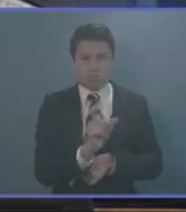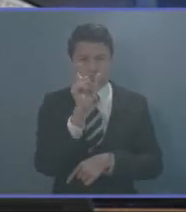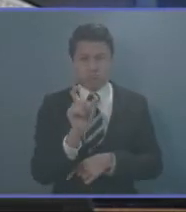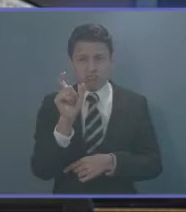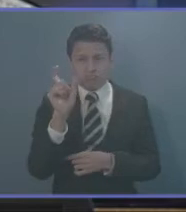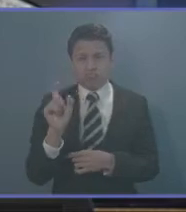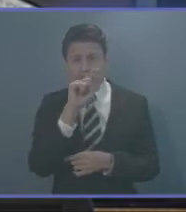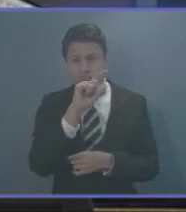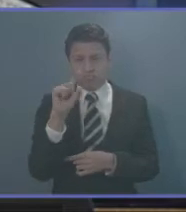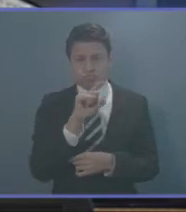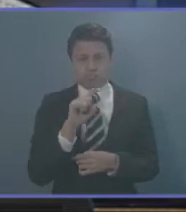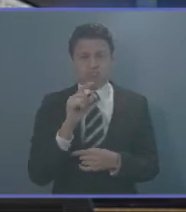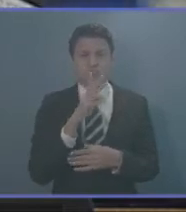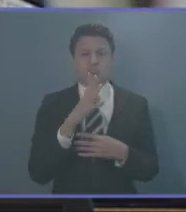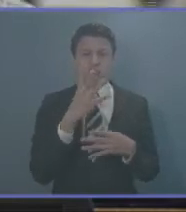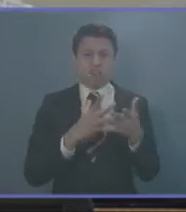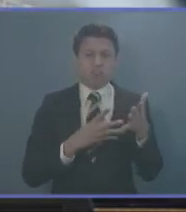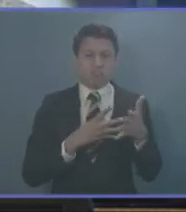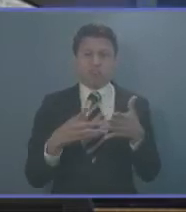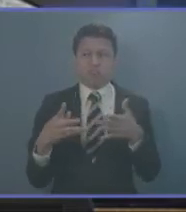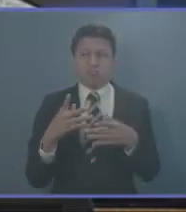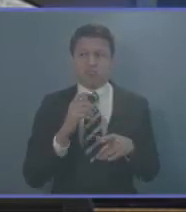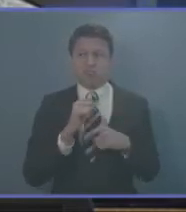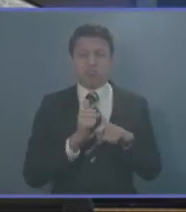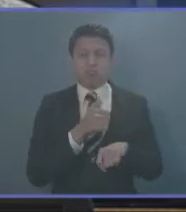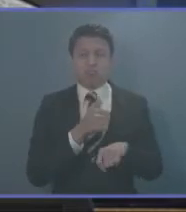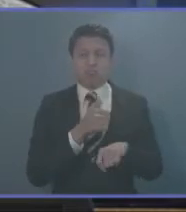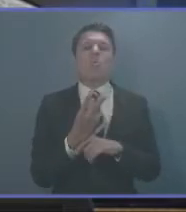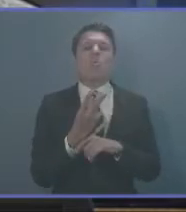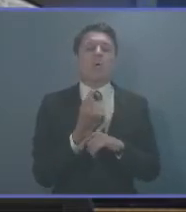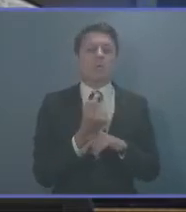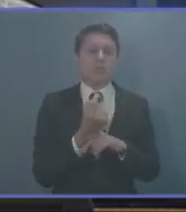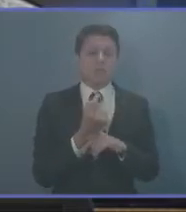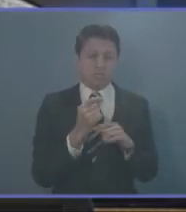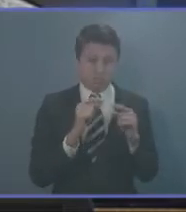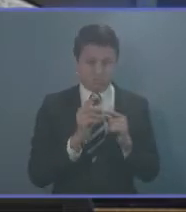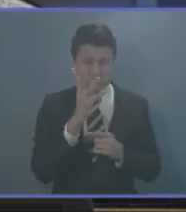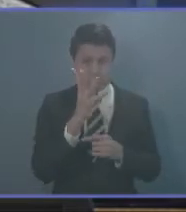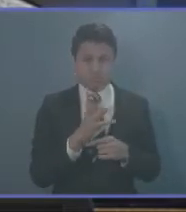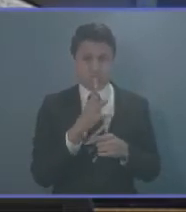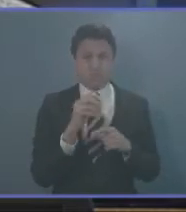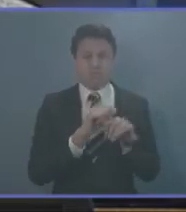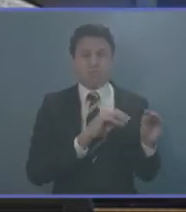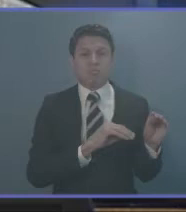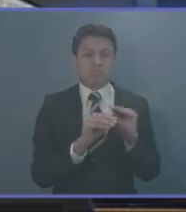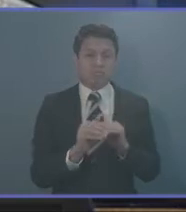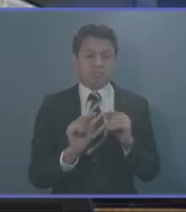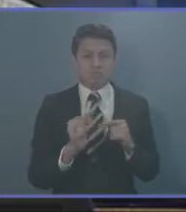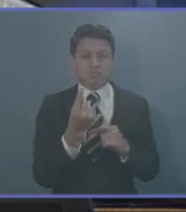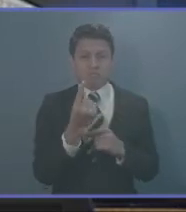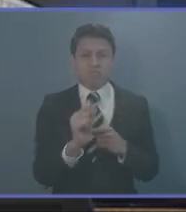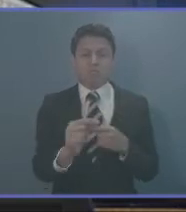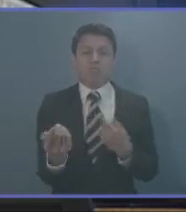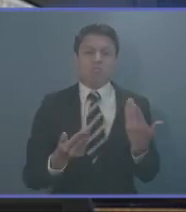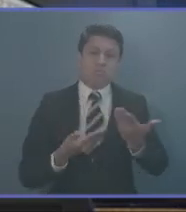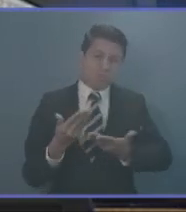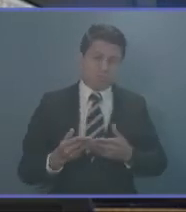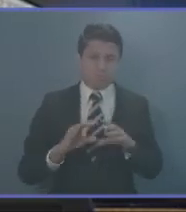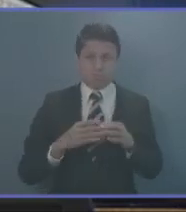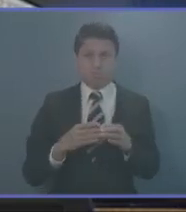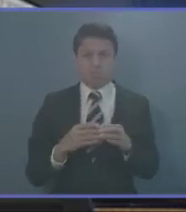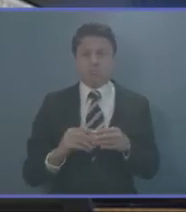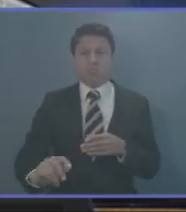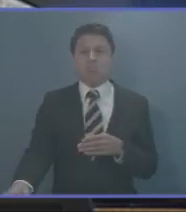en el artículo 16 de esta ley, conforme a las siguientes tablas. Tabla de aplicación. 1.